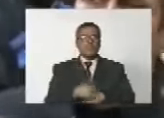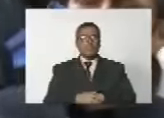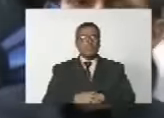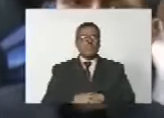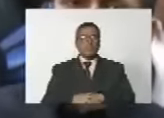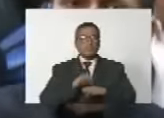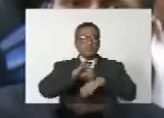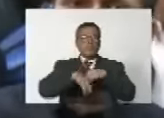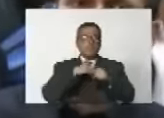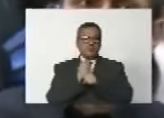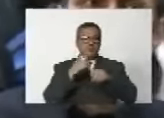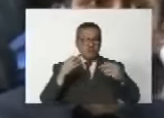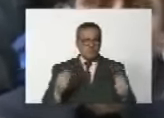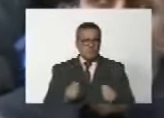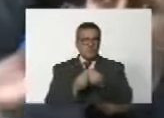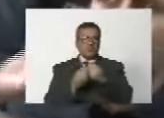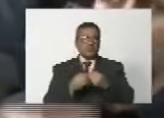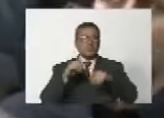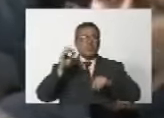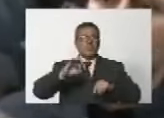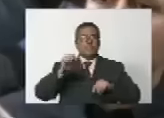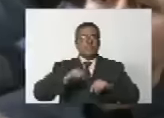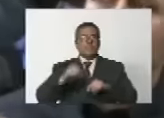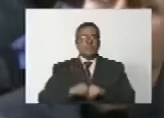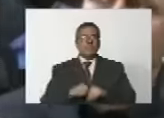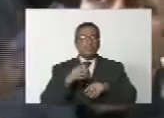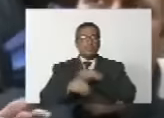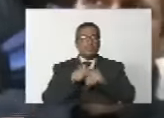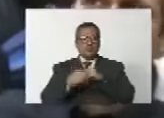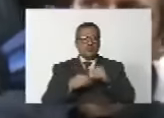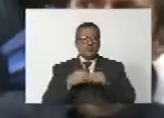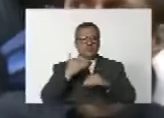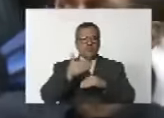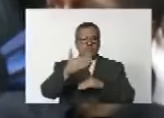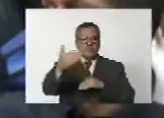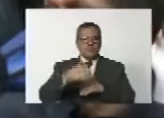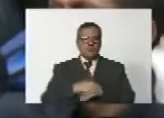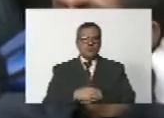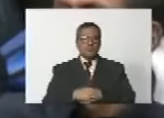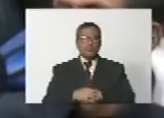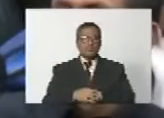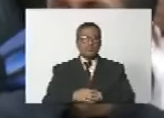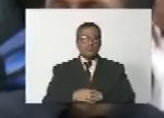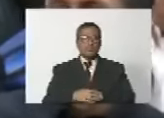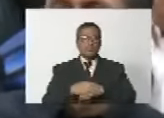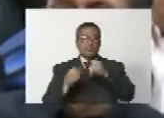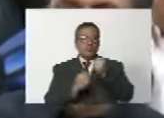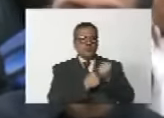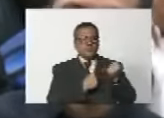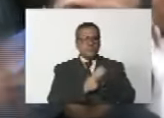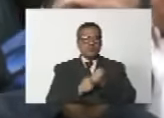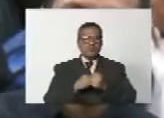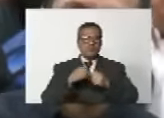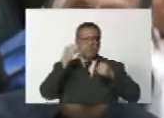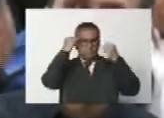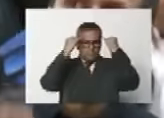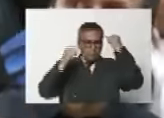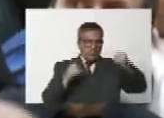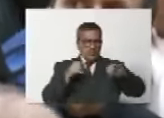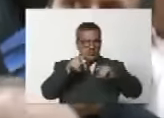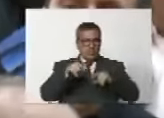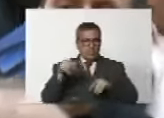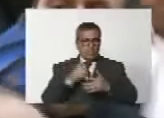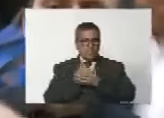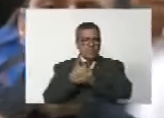bancada ha acompañado consecutivamente y ha sido consecuente en apoyar las iniciativas que impacten